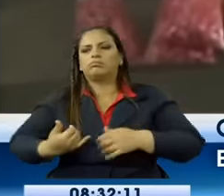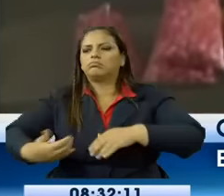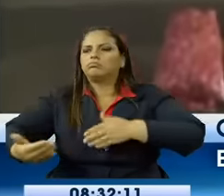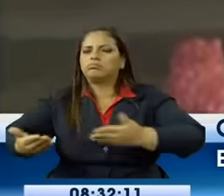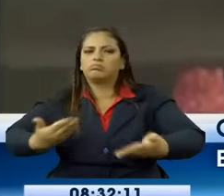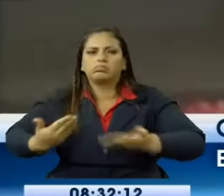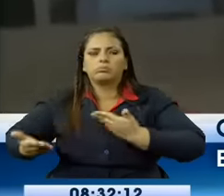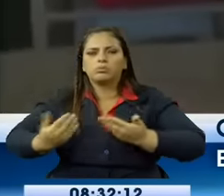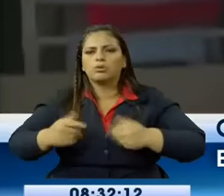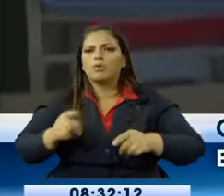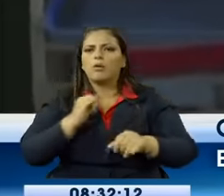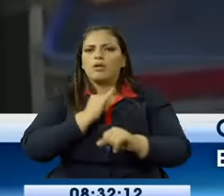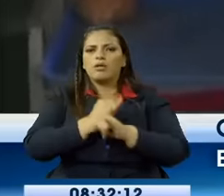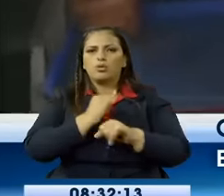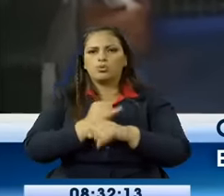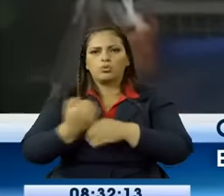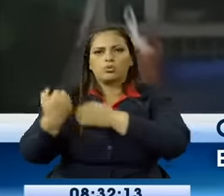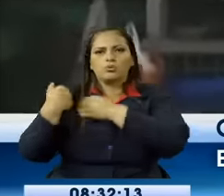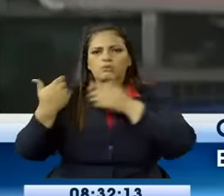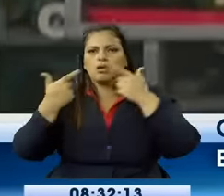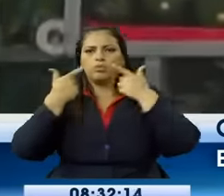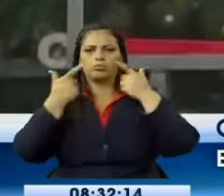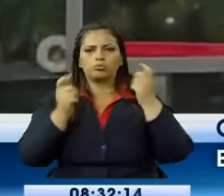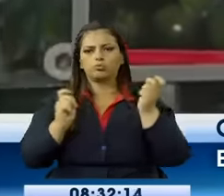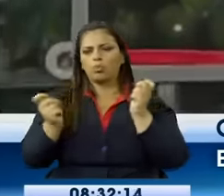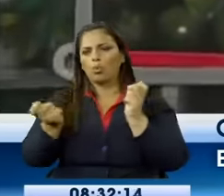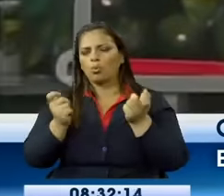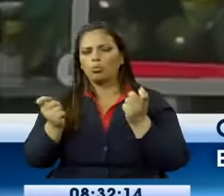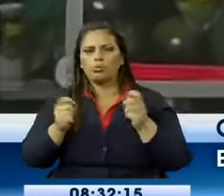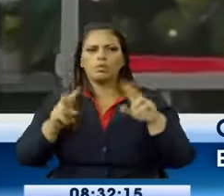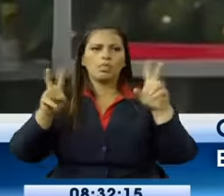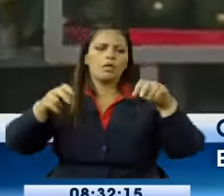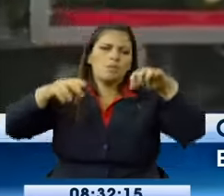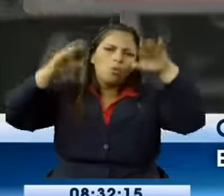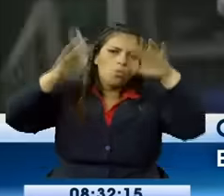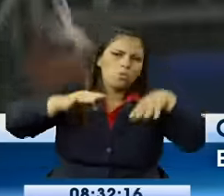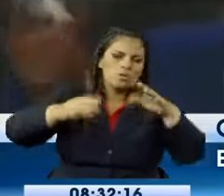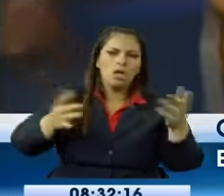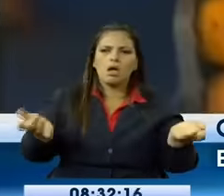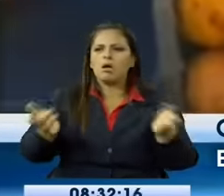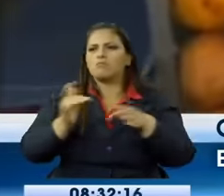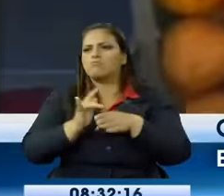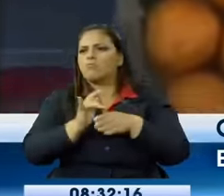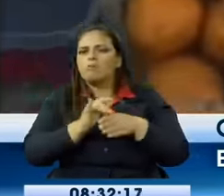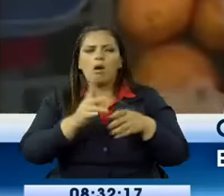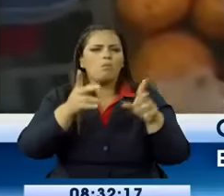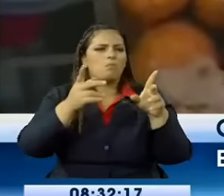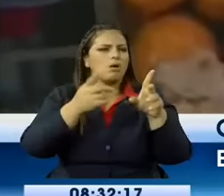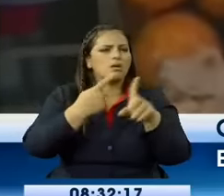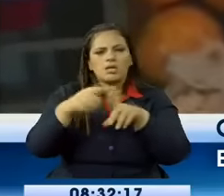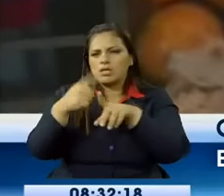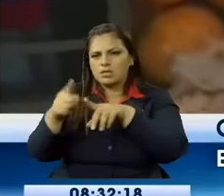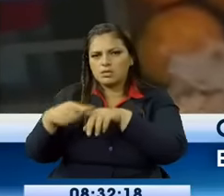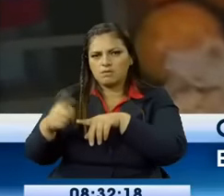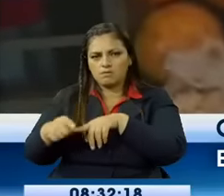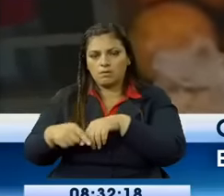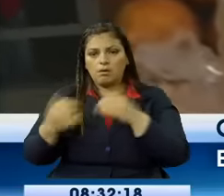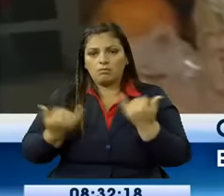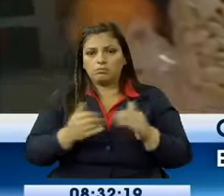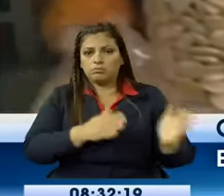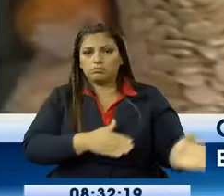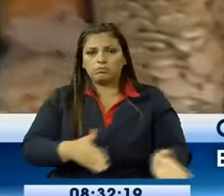con instituciones que controlan las inundaciones, el riego, para efectos de nosotros llegar a un plan de acción